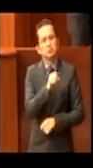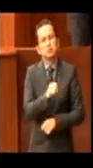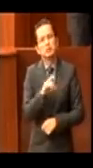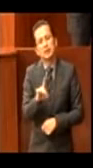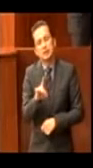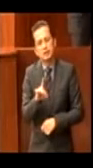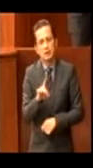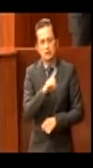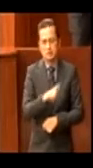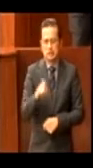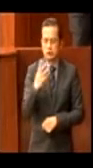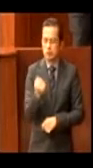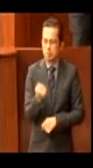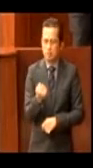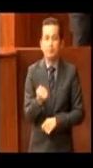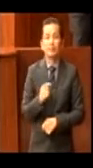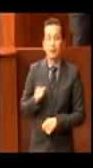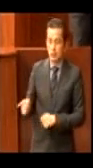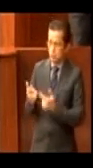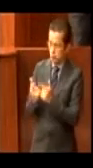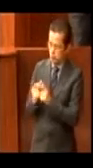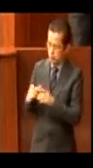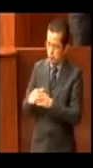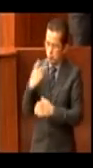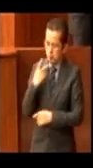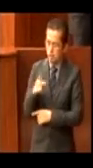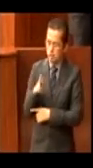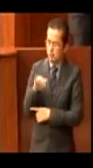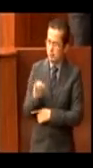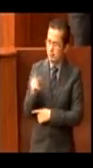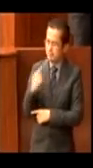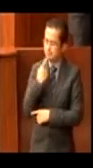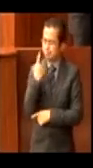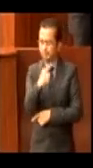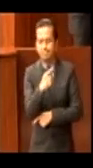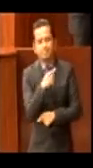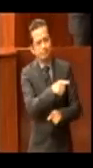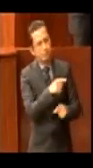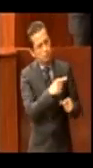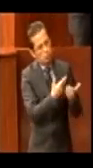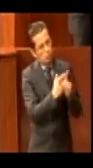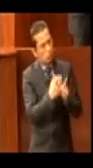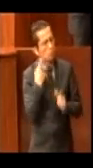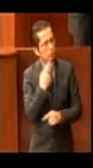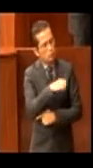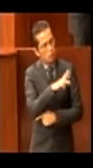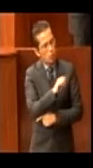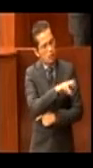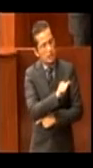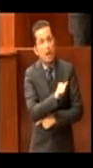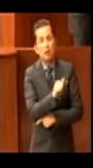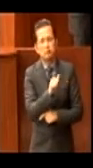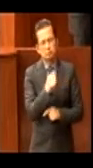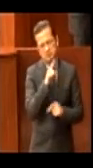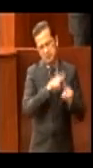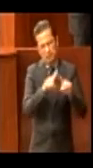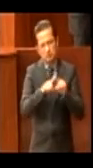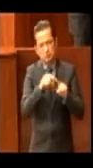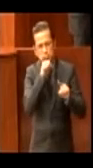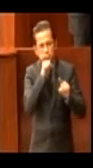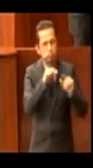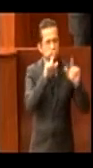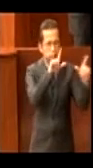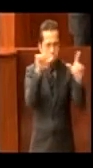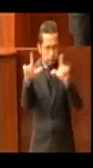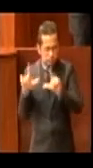que el pri se inconforma por propaganda electoral de morena sin el símbolo internacional de reciclaje en el expediente se